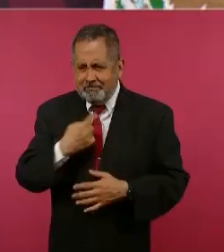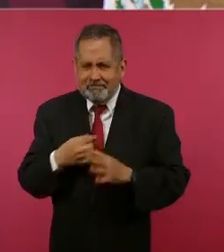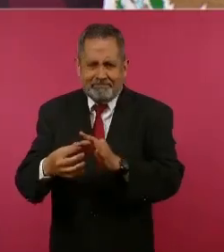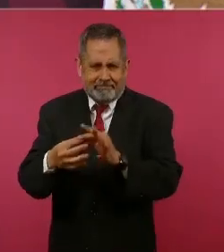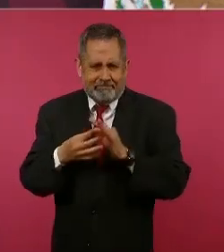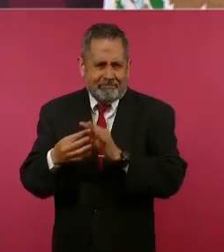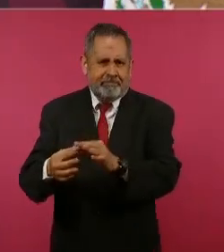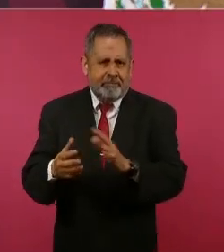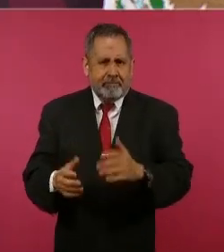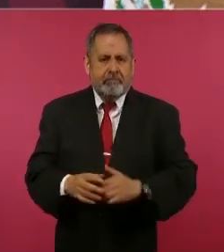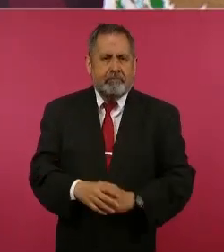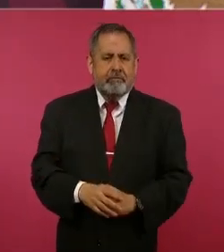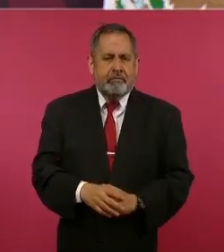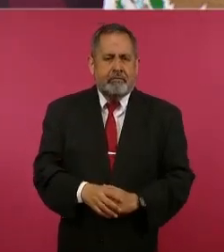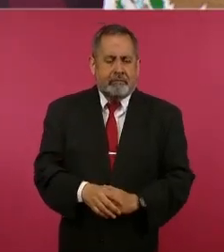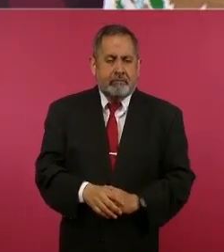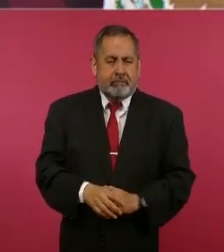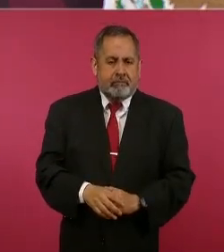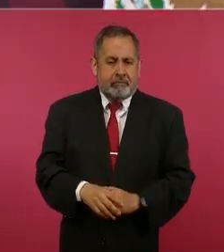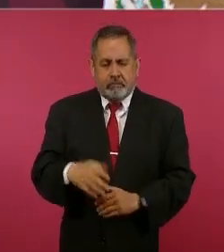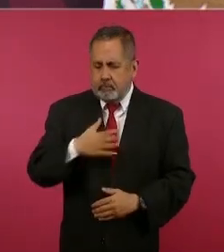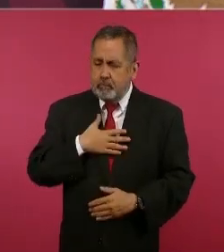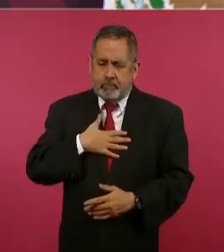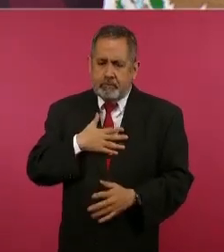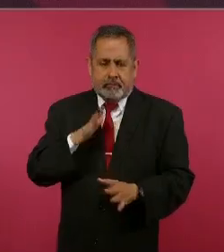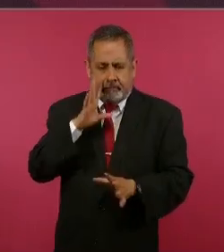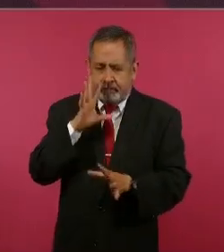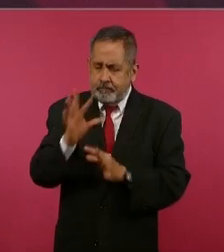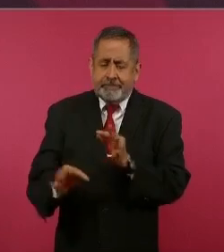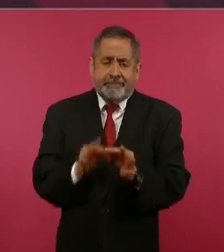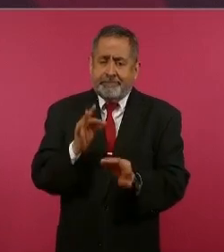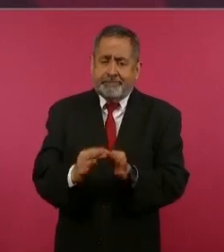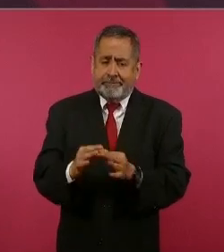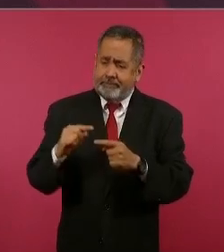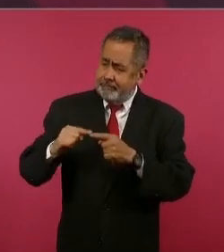que ya cumplí mi ciclo.